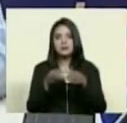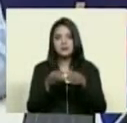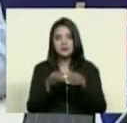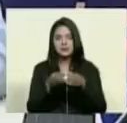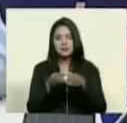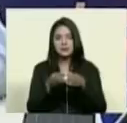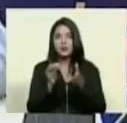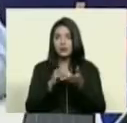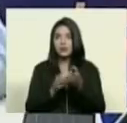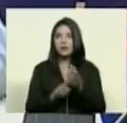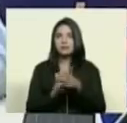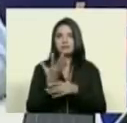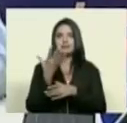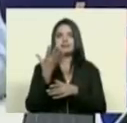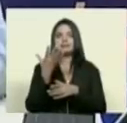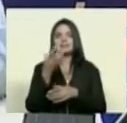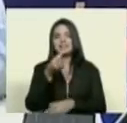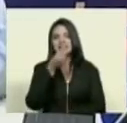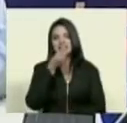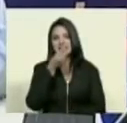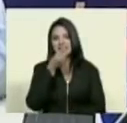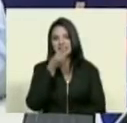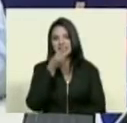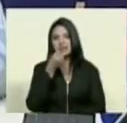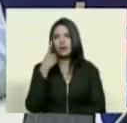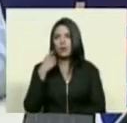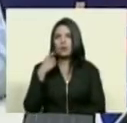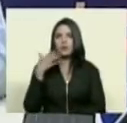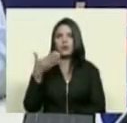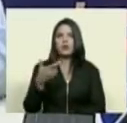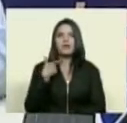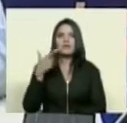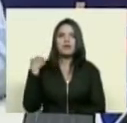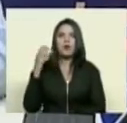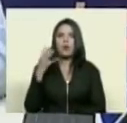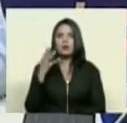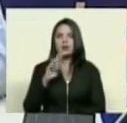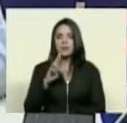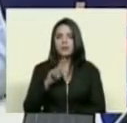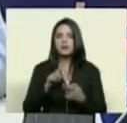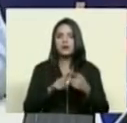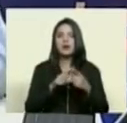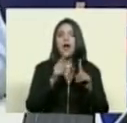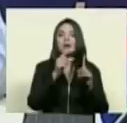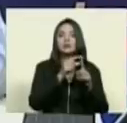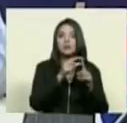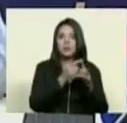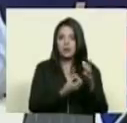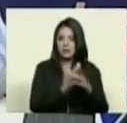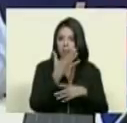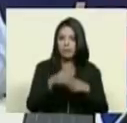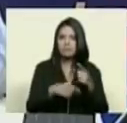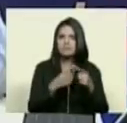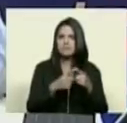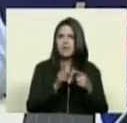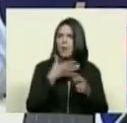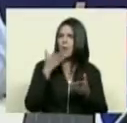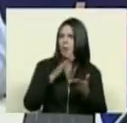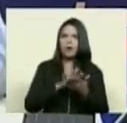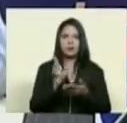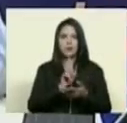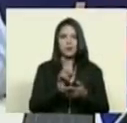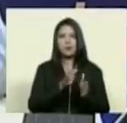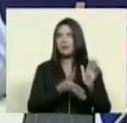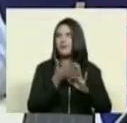el resucitamiento de tradicionales partidos de la Cuarta República. Resucitó Acción Democrática. No estaba muerto, estaba de